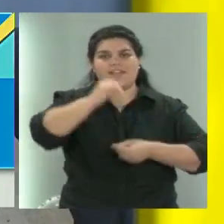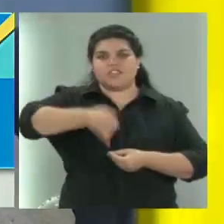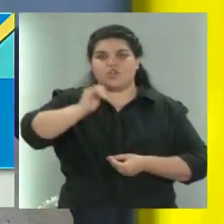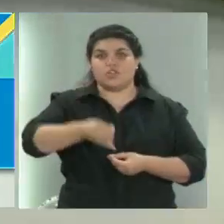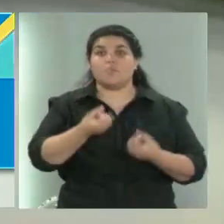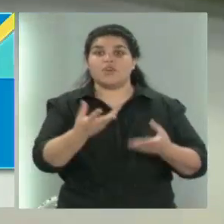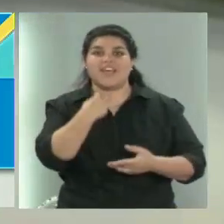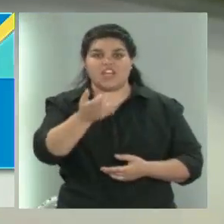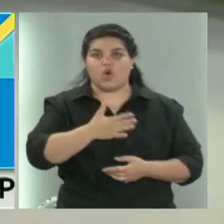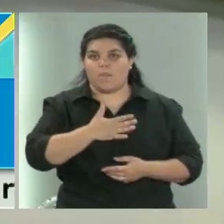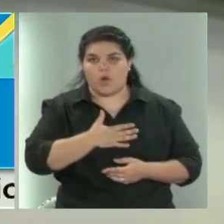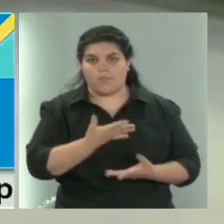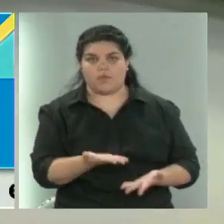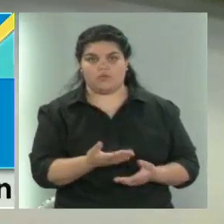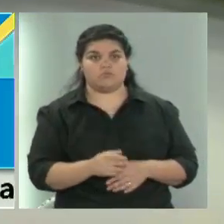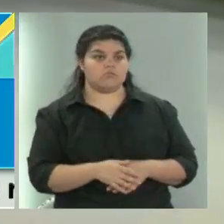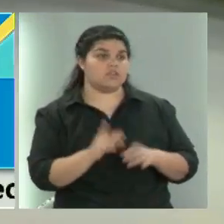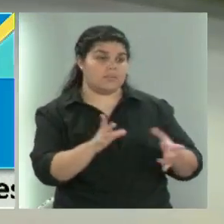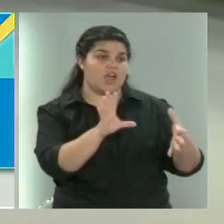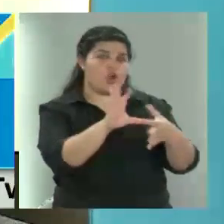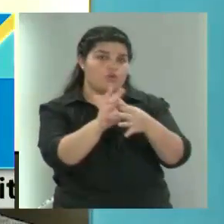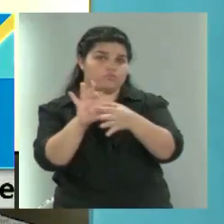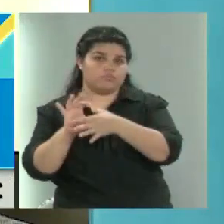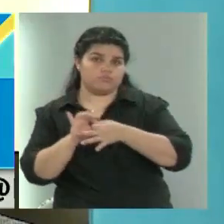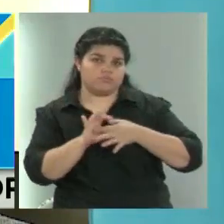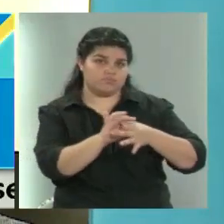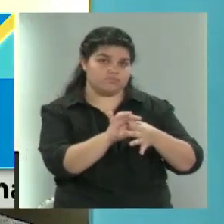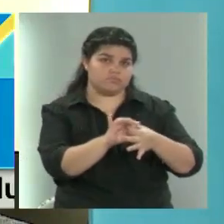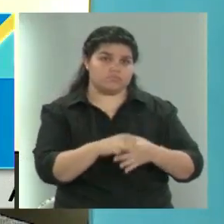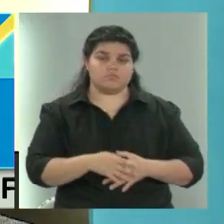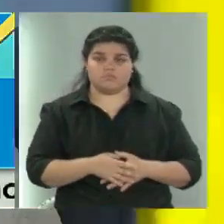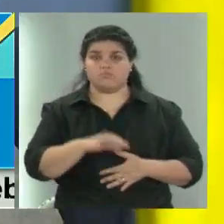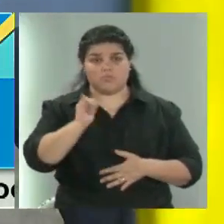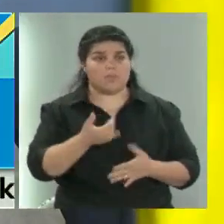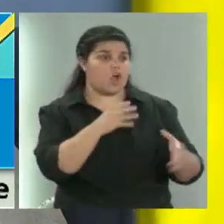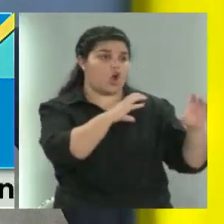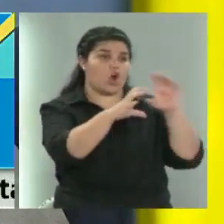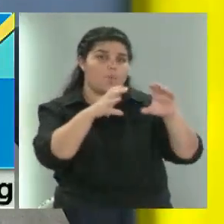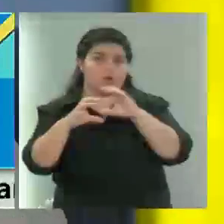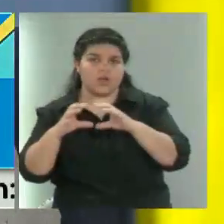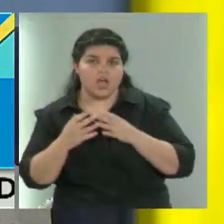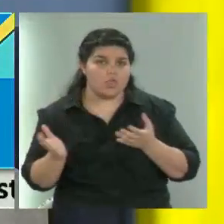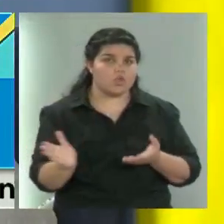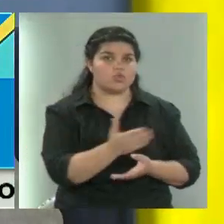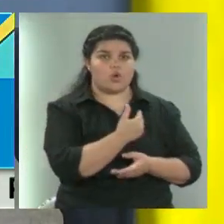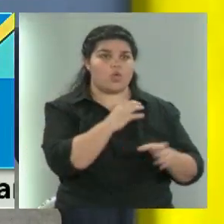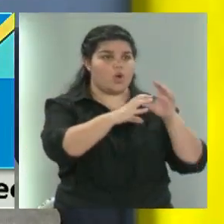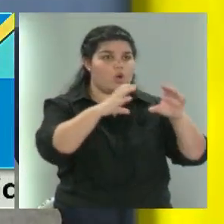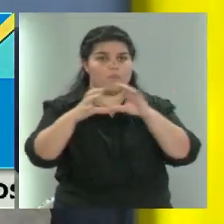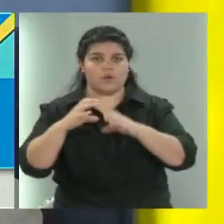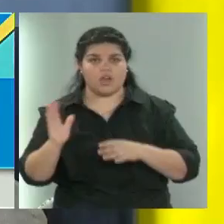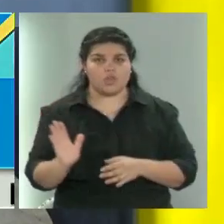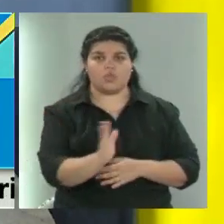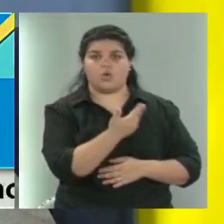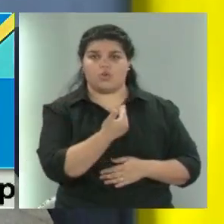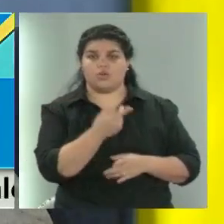hijo. Claro, un sistema interconectado. Interconectado. O sea, que contenga todas las partes del sistema. Y comunicados, ¿no? Son vasos comunicantes por todos lados. Y